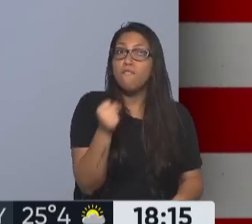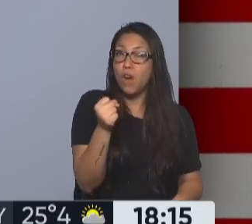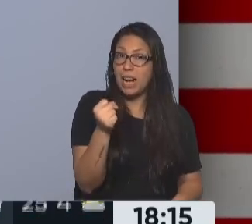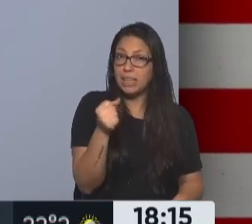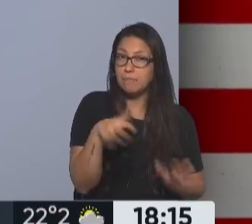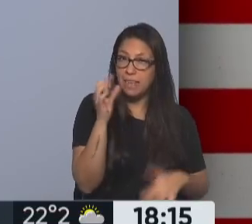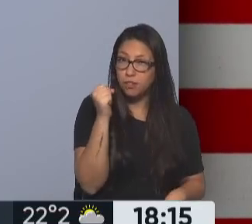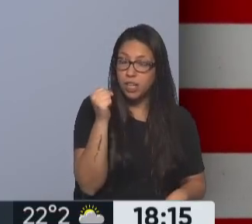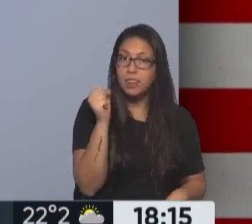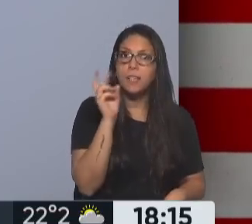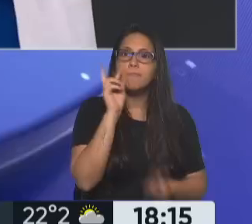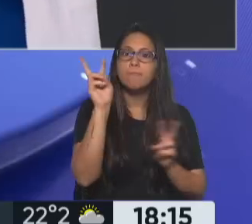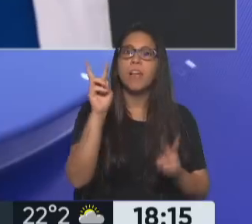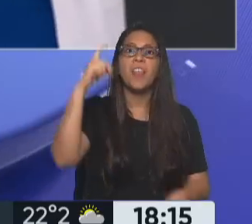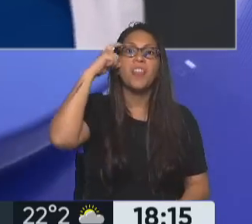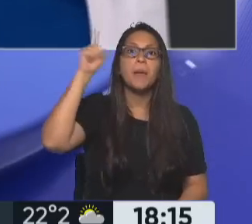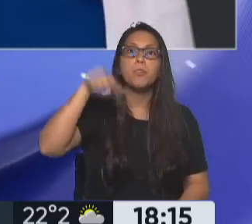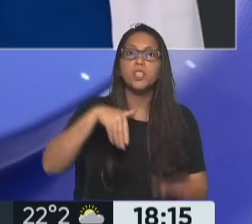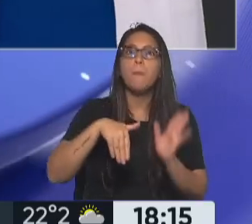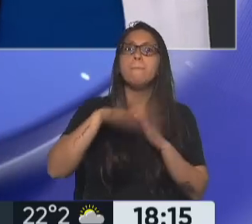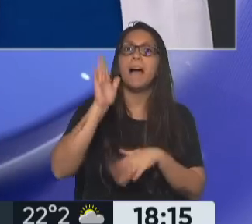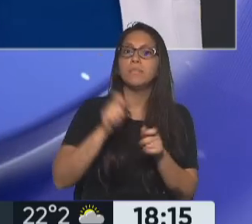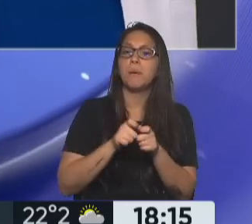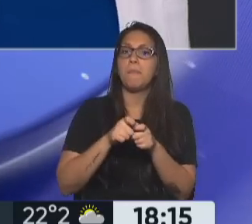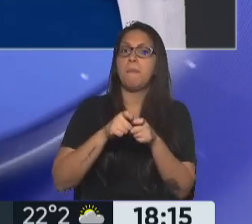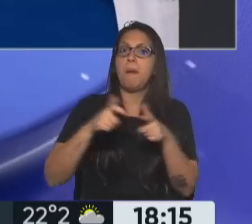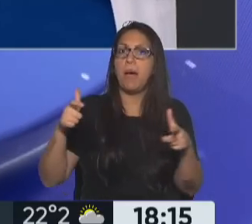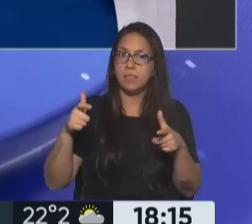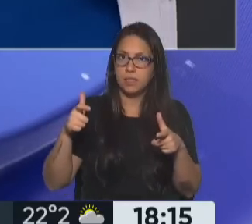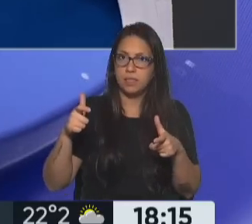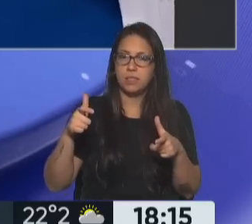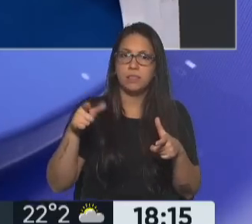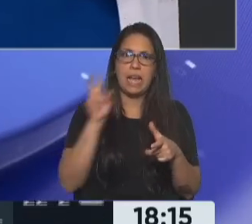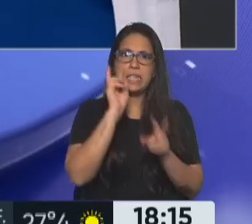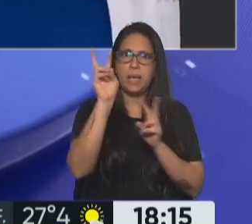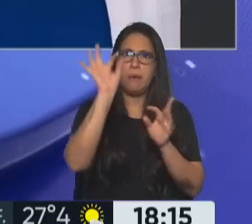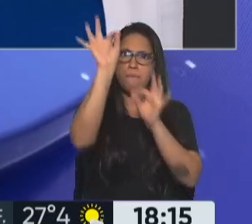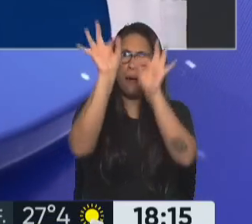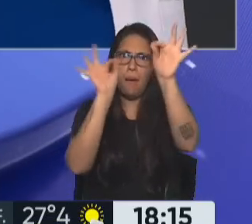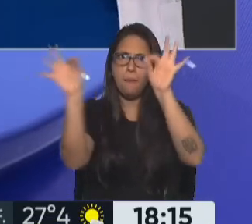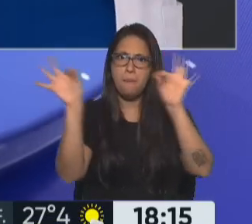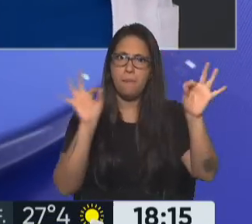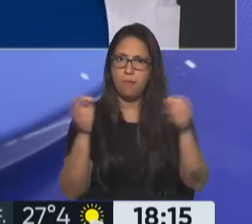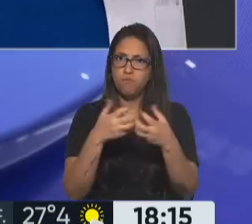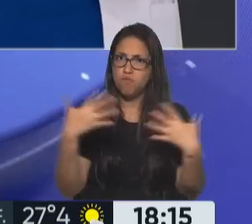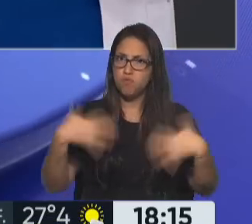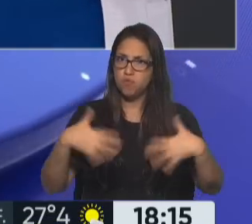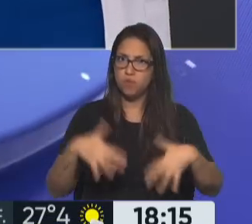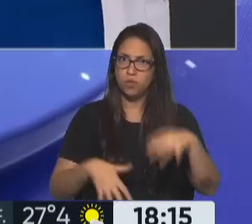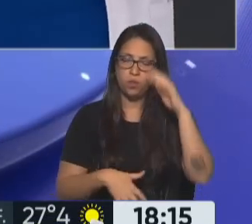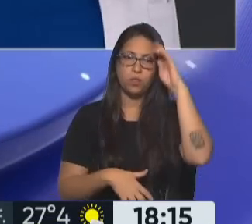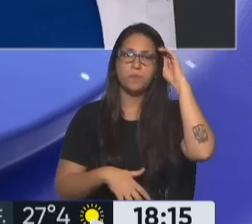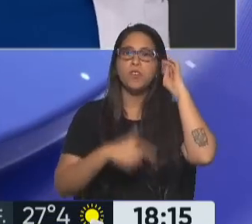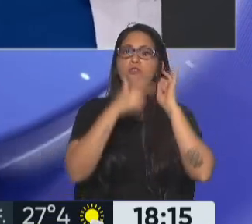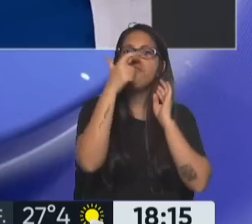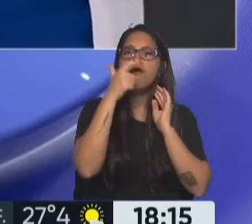fuerte, los que aumentaron un 10%, ¿no? Y está muy claro, en el mapa se ve muy claro varios de ellos. Varios también en un